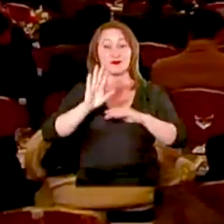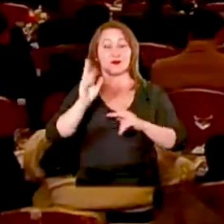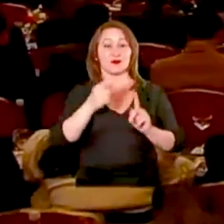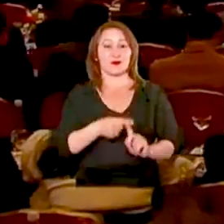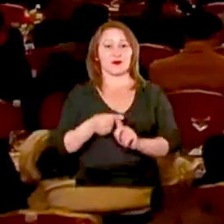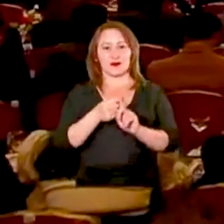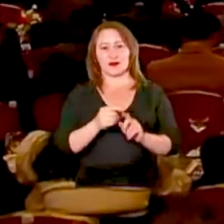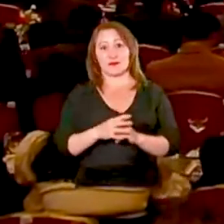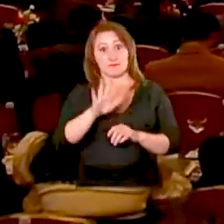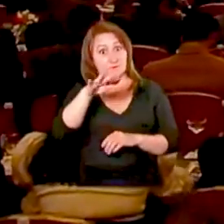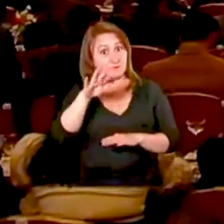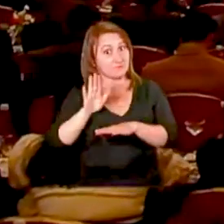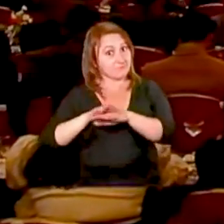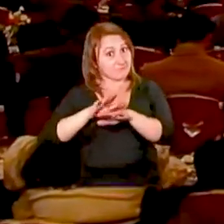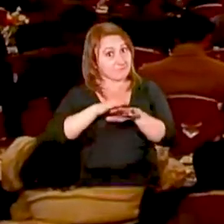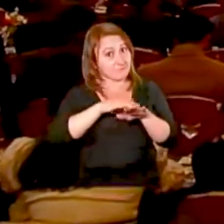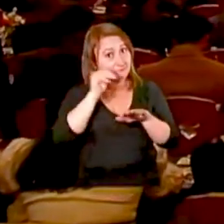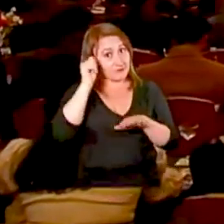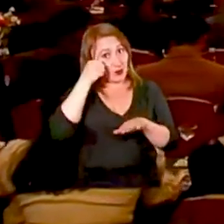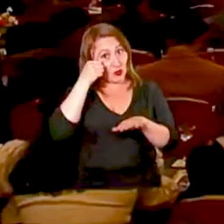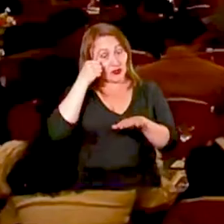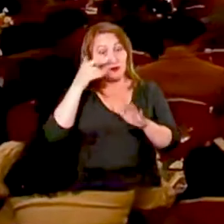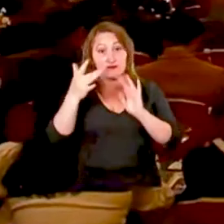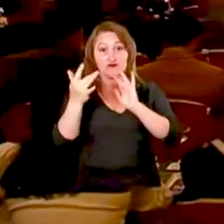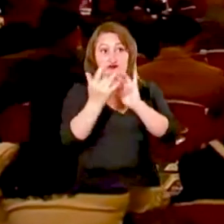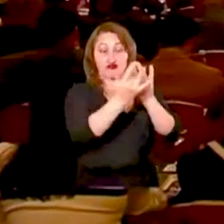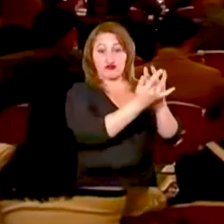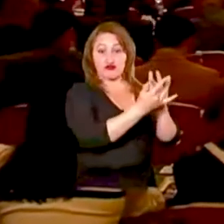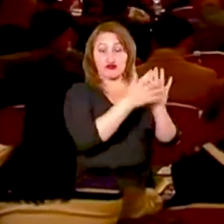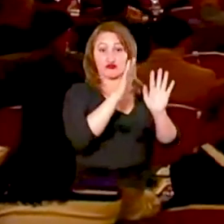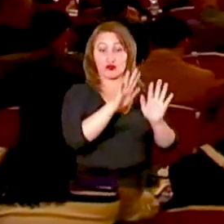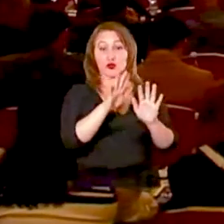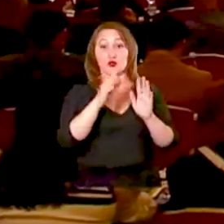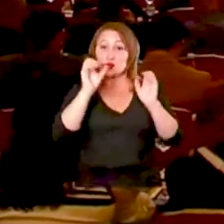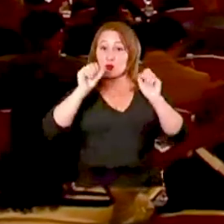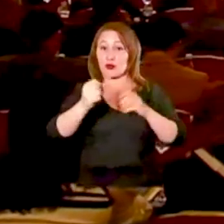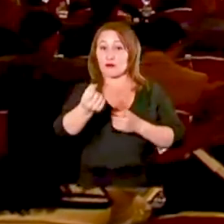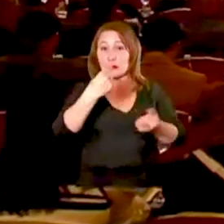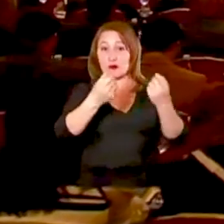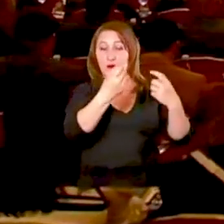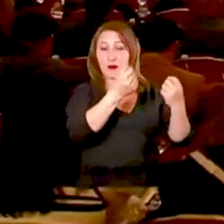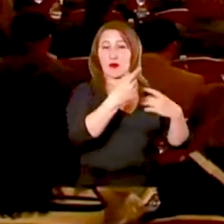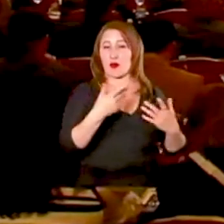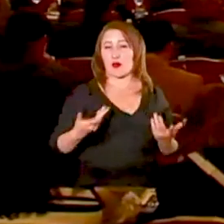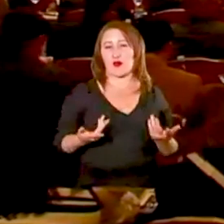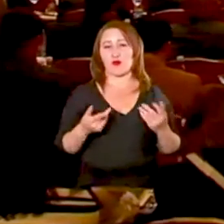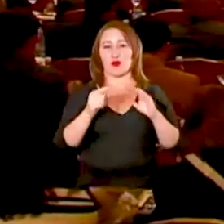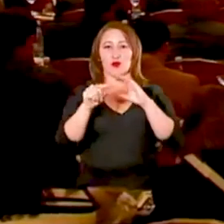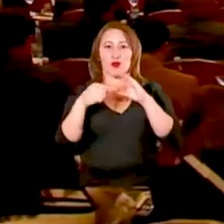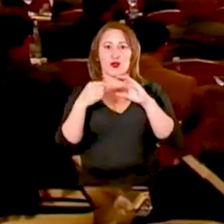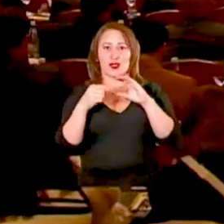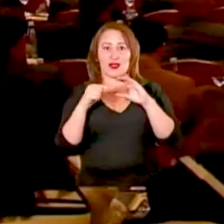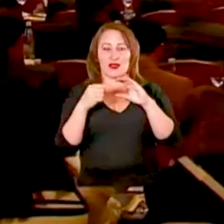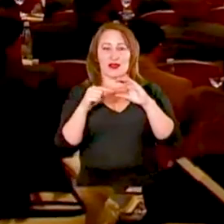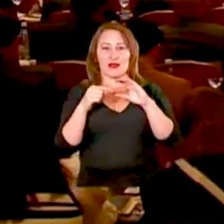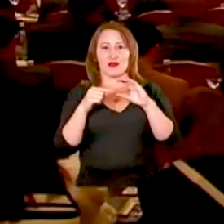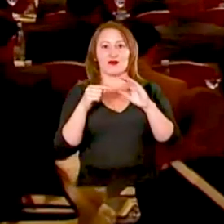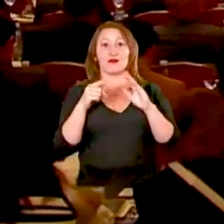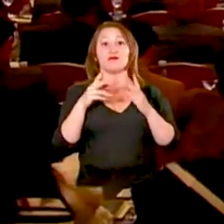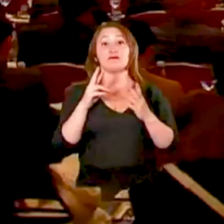Procuraduría. Les recordamos a quienes siguen esta transmisión que pueden formular sus preguntas a través del correo